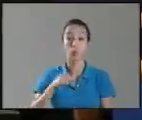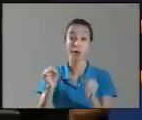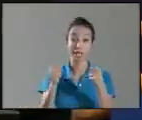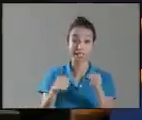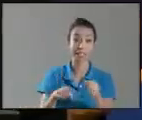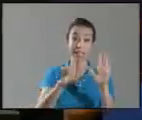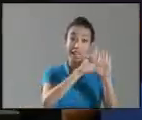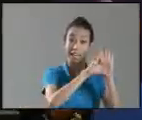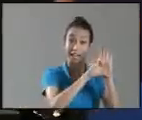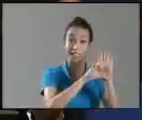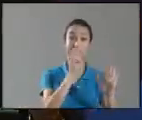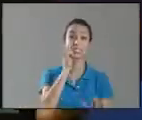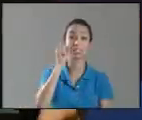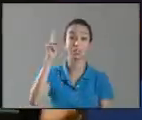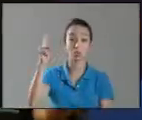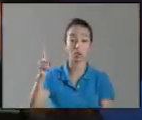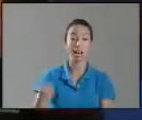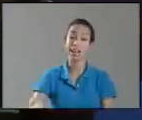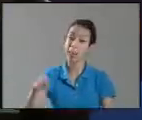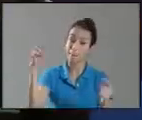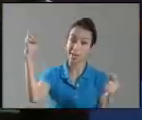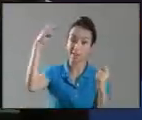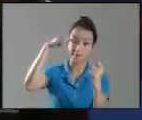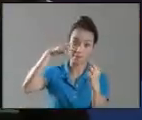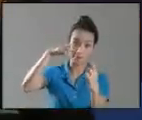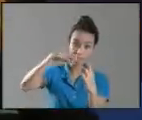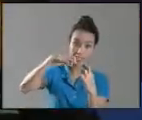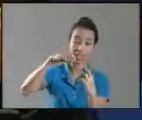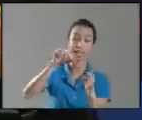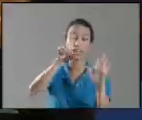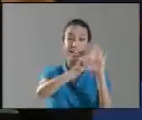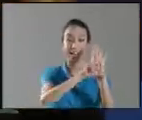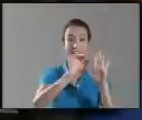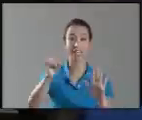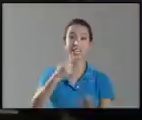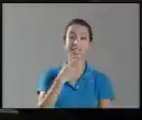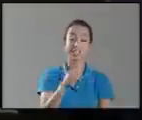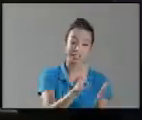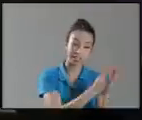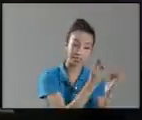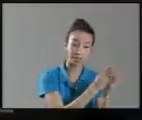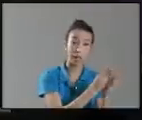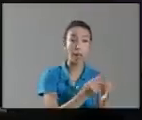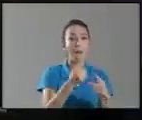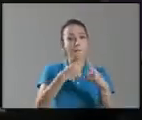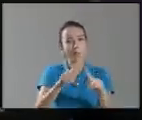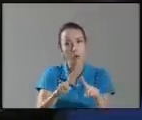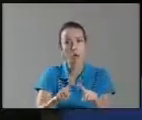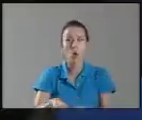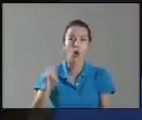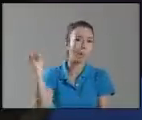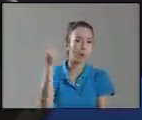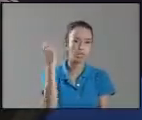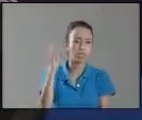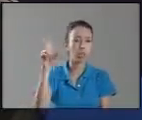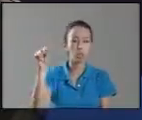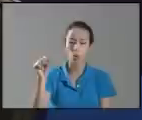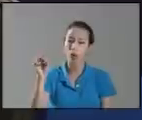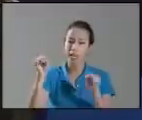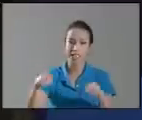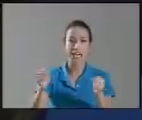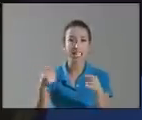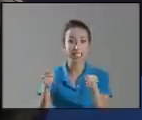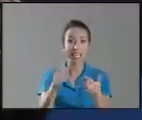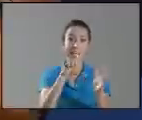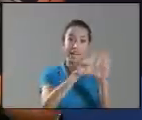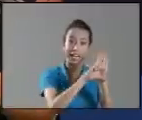Si se cumple eso, uno se va a enamorar. Si se enamora, uno va a cumplir la ley del Señor, que es